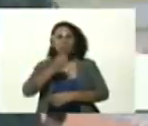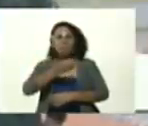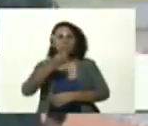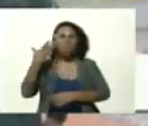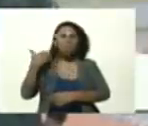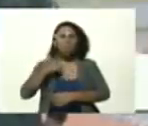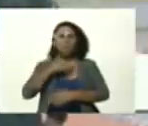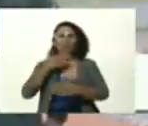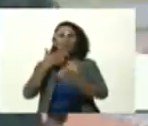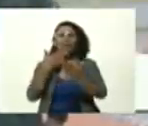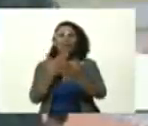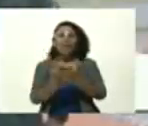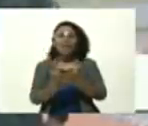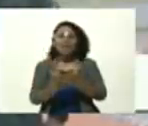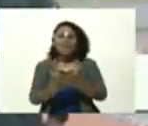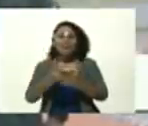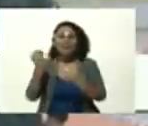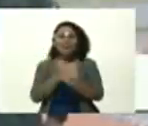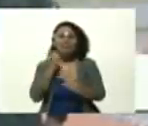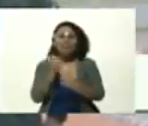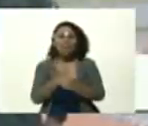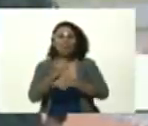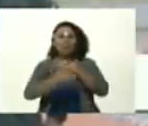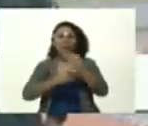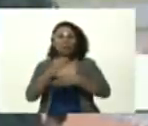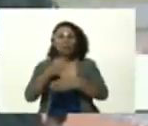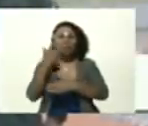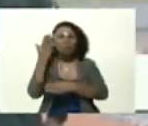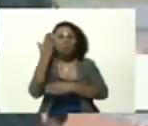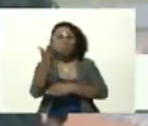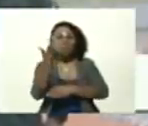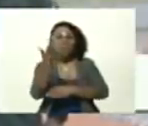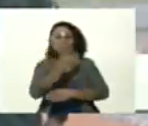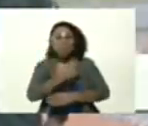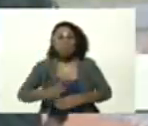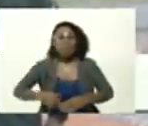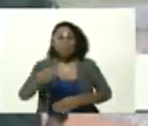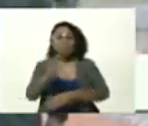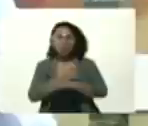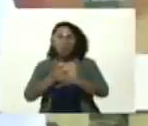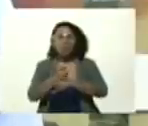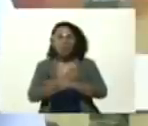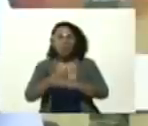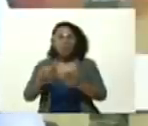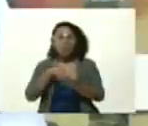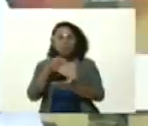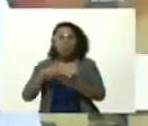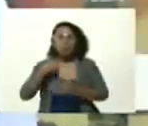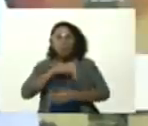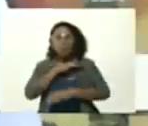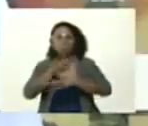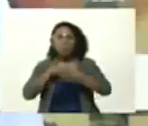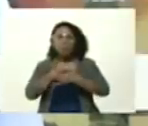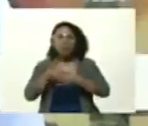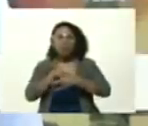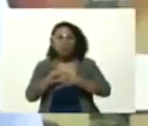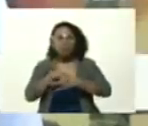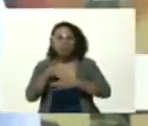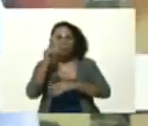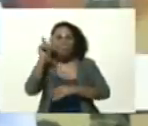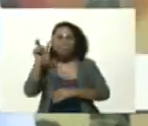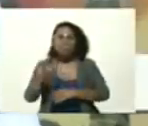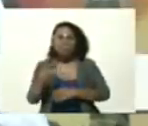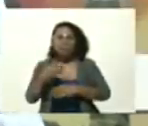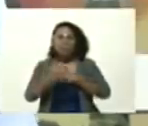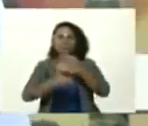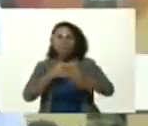porque gracias al trabajo mancomunado entre usted, señor presidente, el gobierno nacional, nuestro ministro Raúl Paredes, que ha